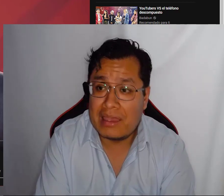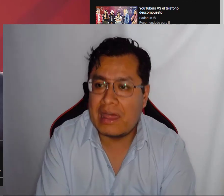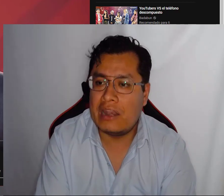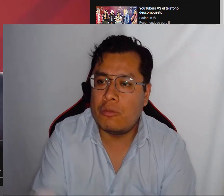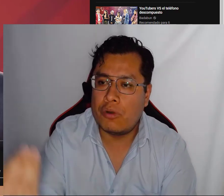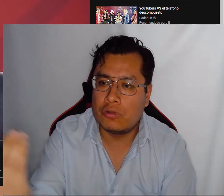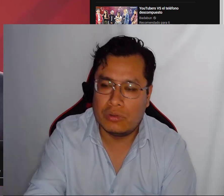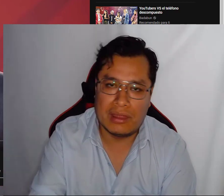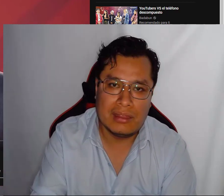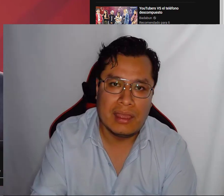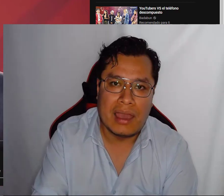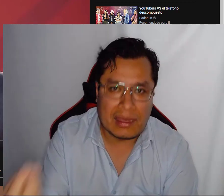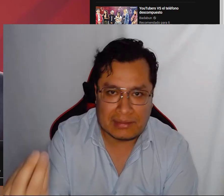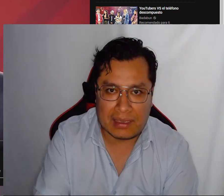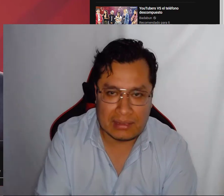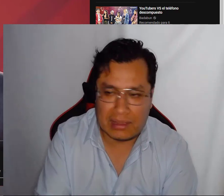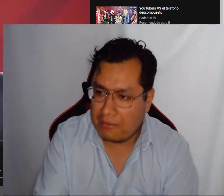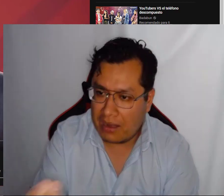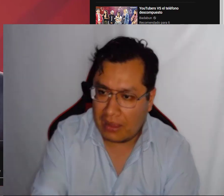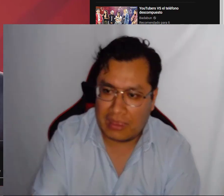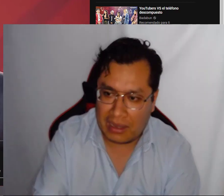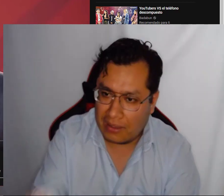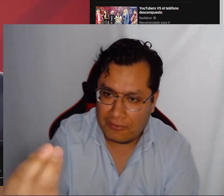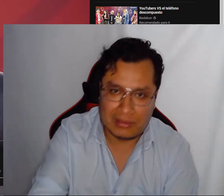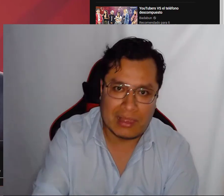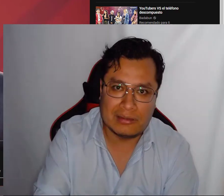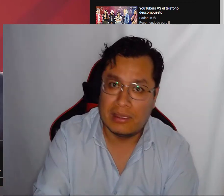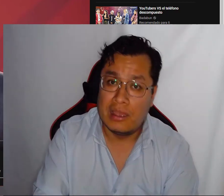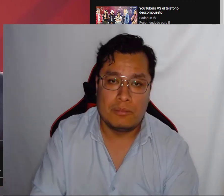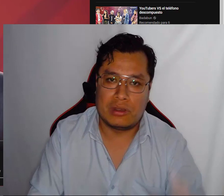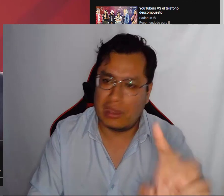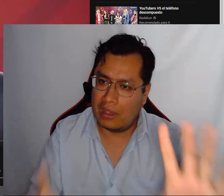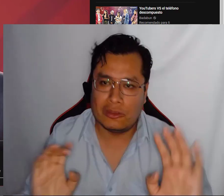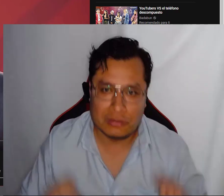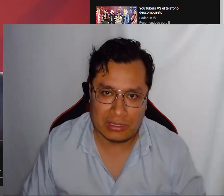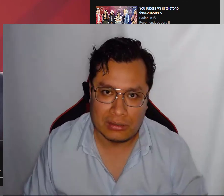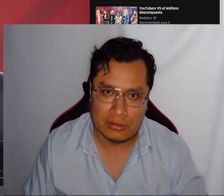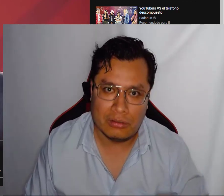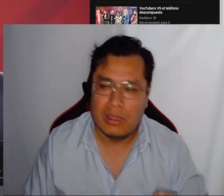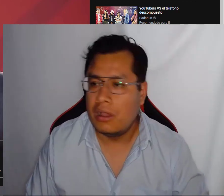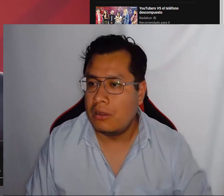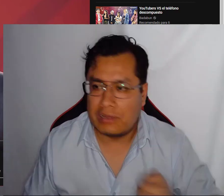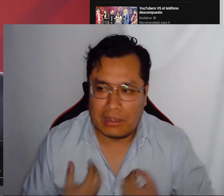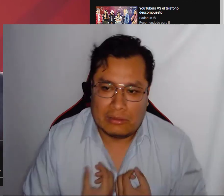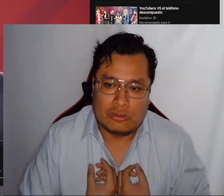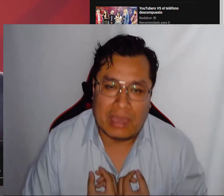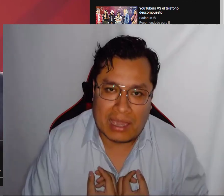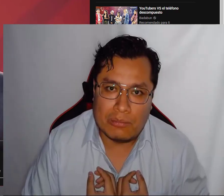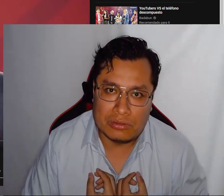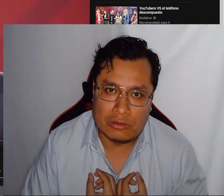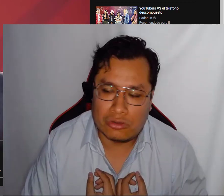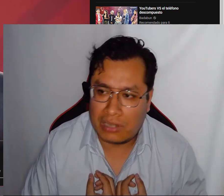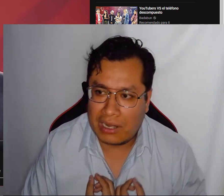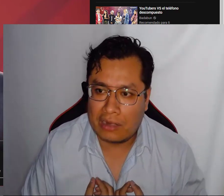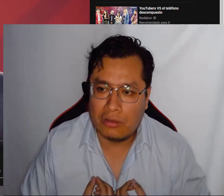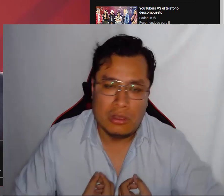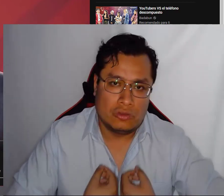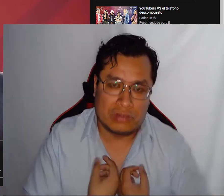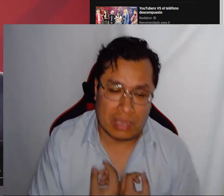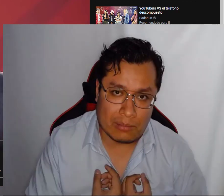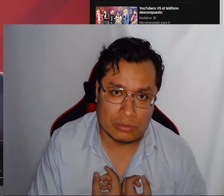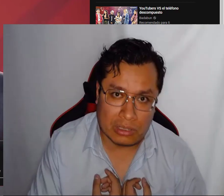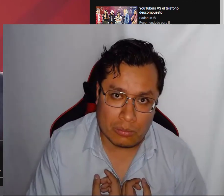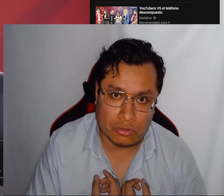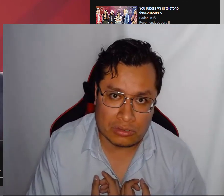del sistema y darle oportunidad a esta gente que en verdad quiere porque eso sí no nos quejamos de nuestro salario